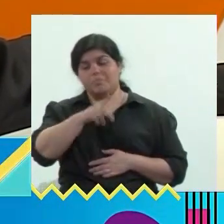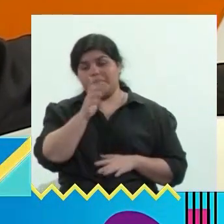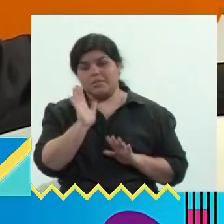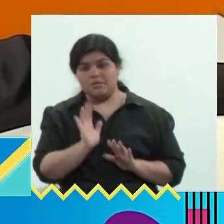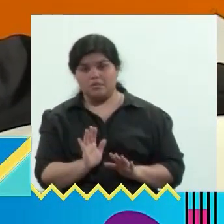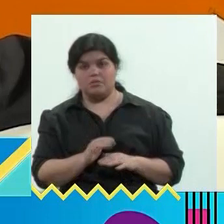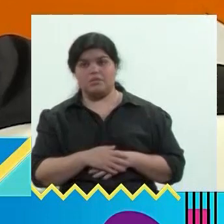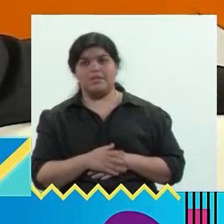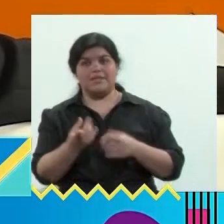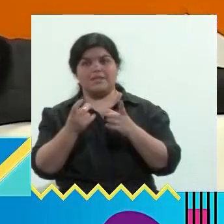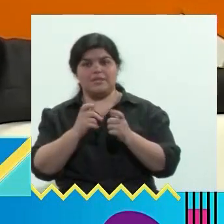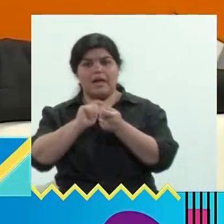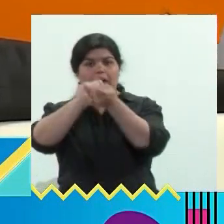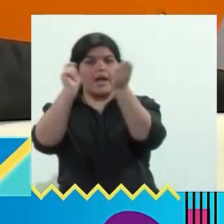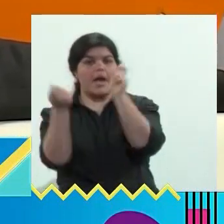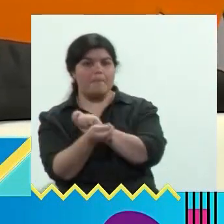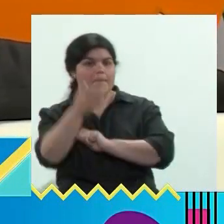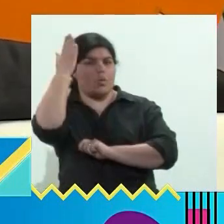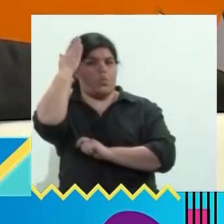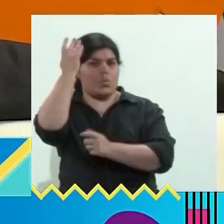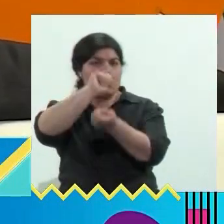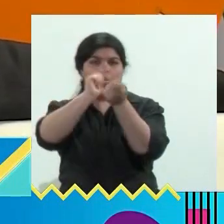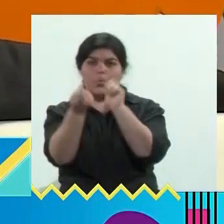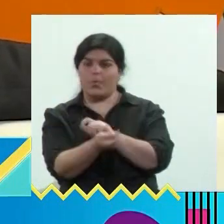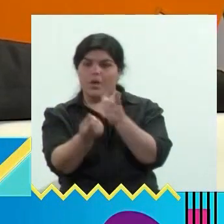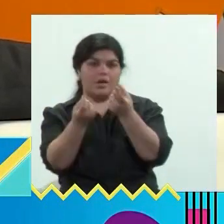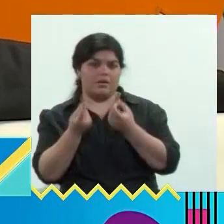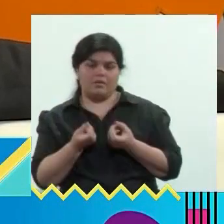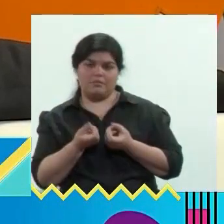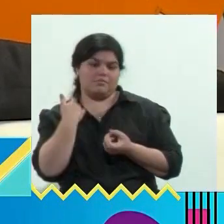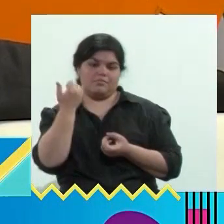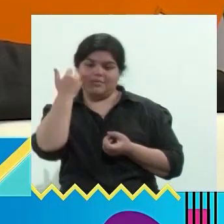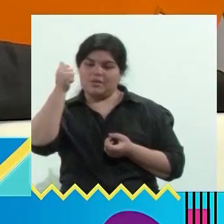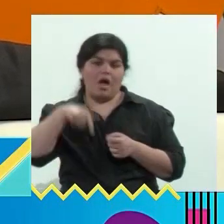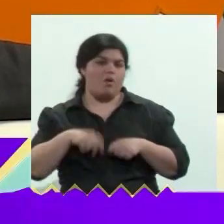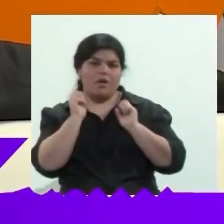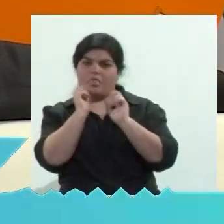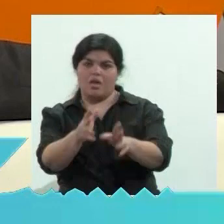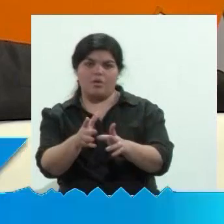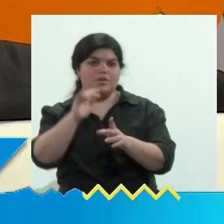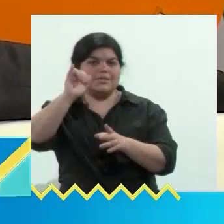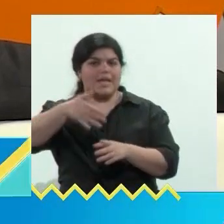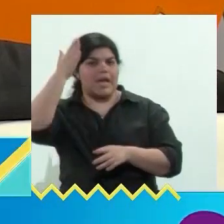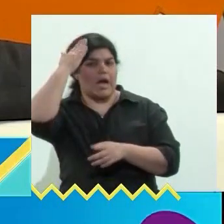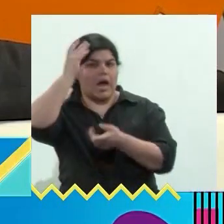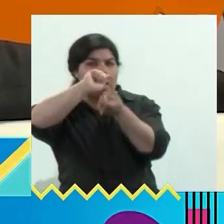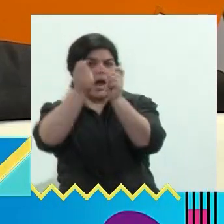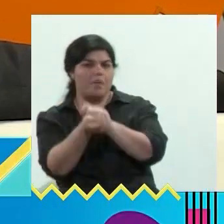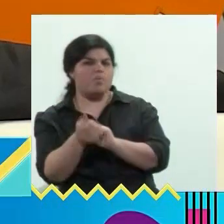que producir un cambio que es un cambio cultural, ya lo decimos. El cambio cultural es